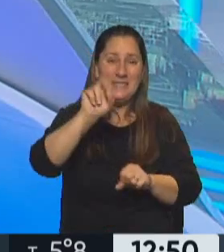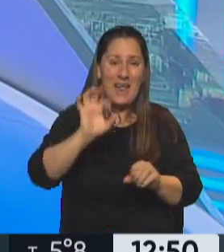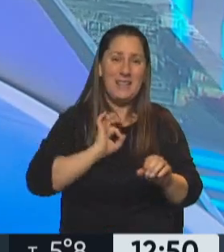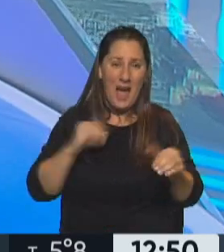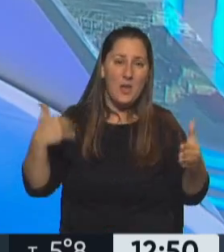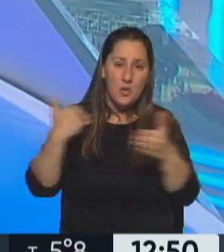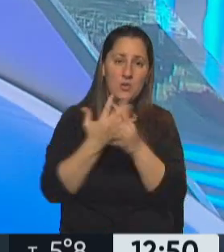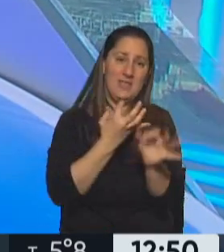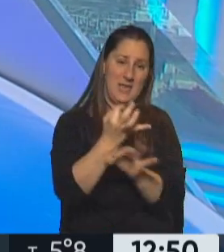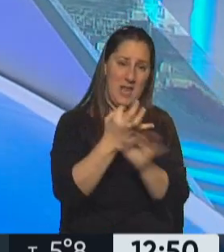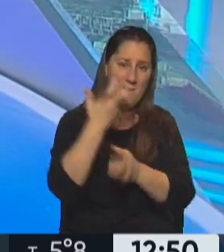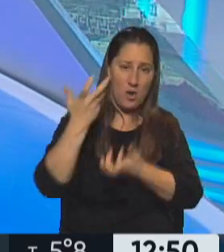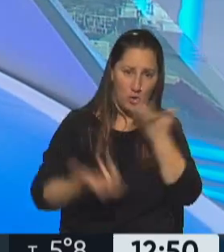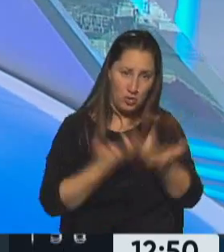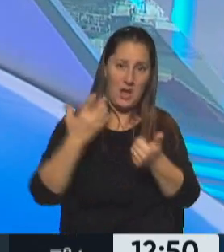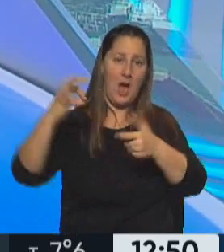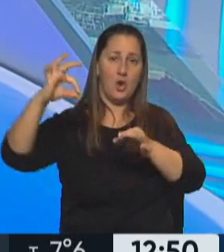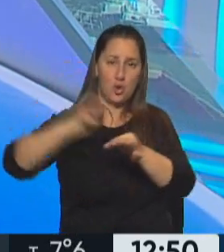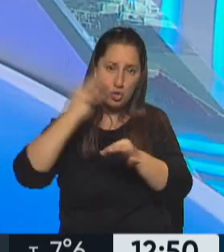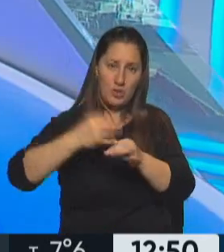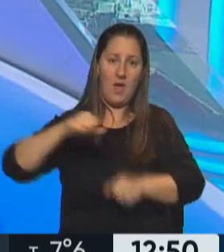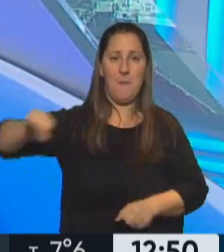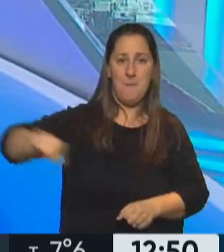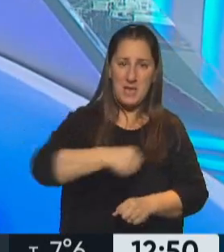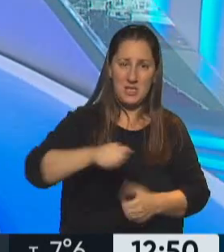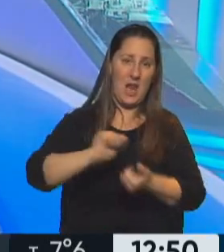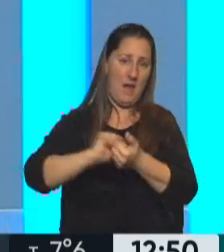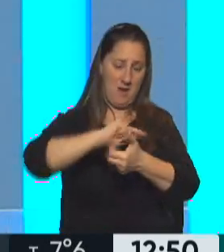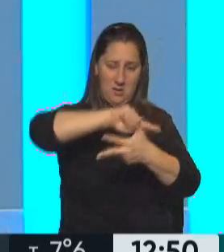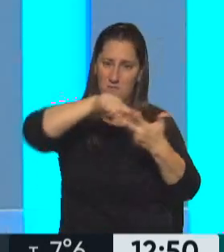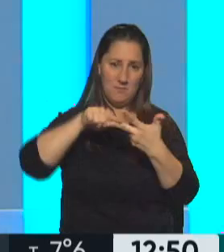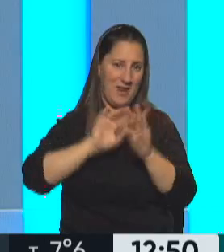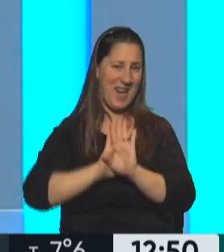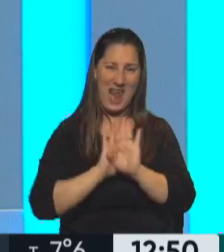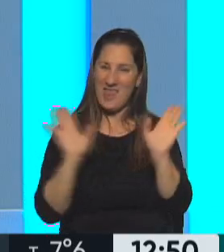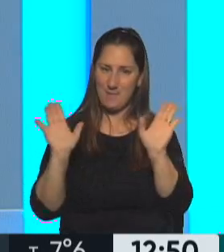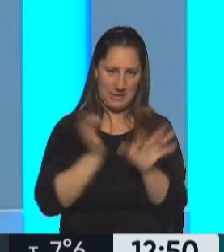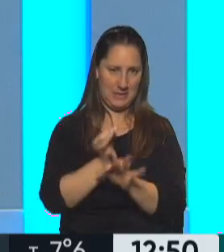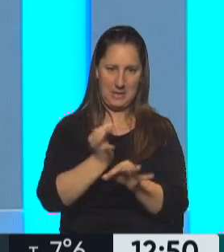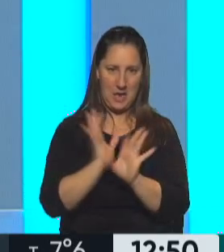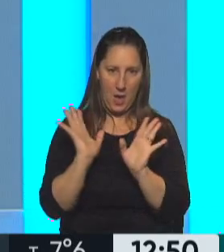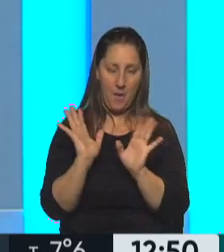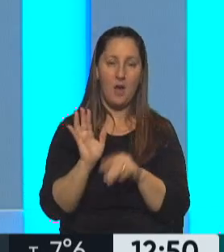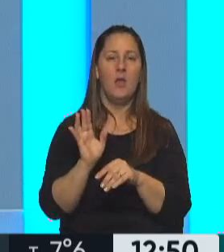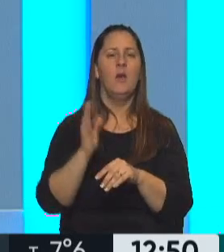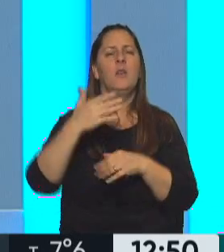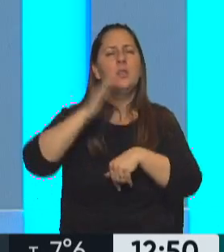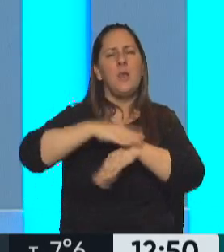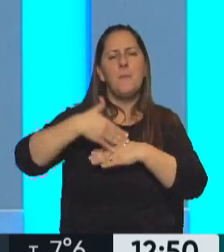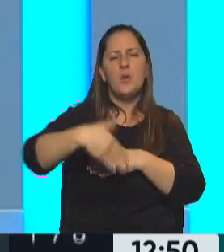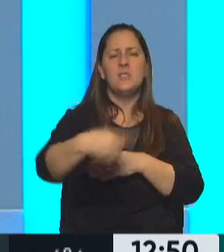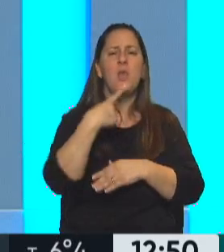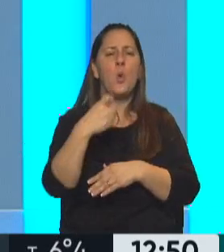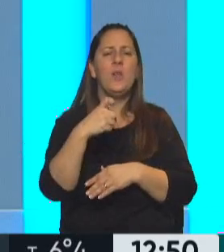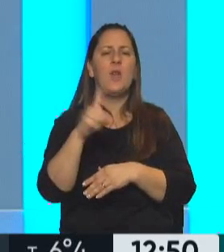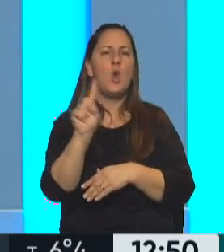enseñaban a cocinar cocer planchar y lavar nada más Pero lo que decían lo que se dan cuenta después con el tiempo es que no había